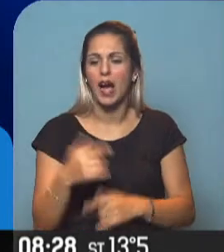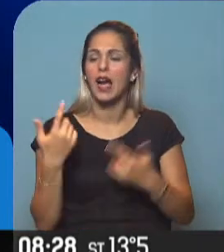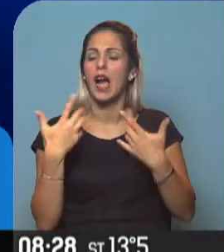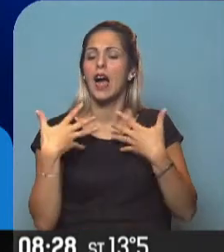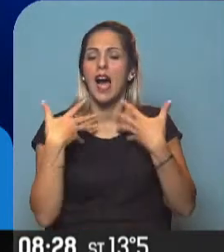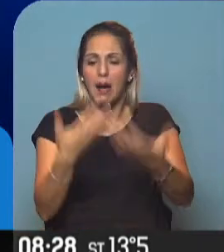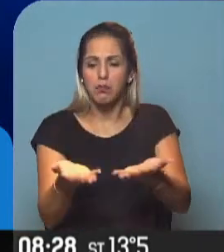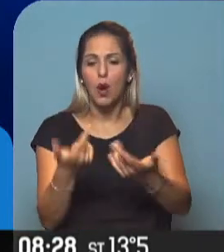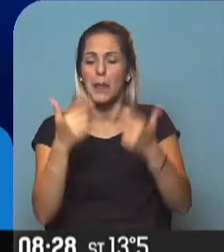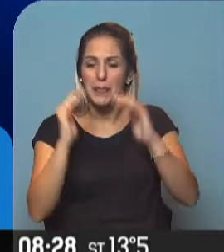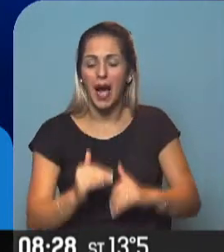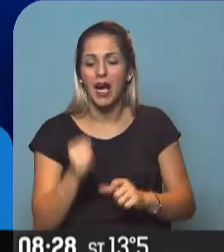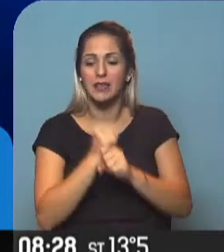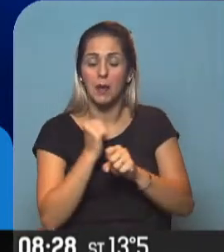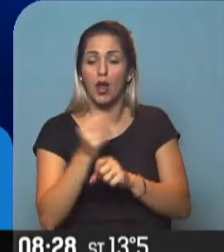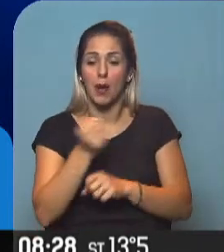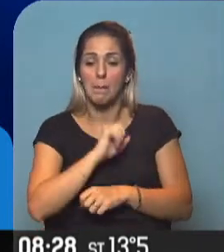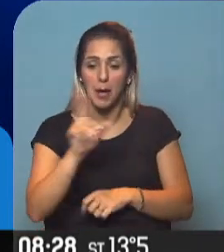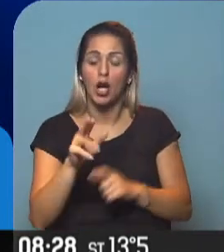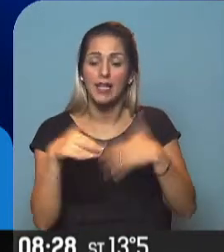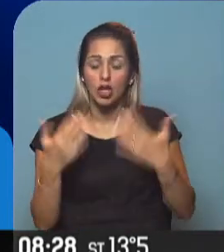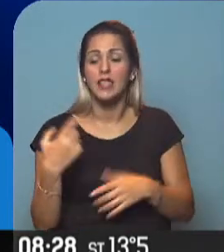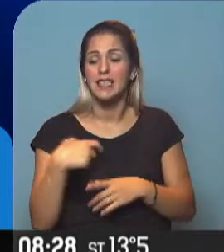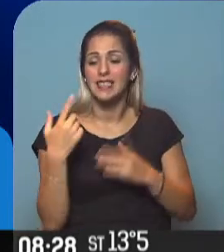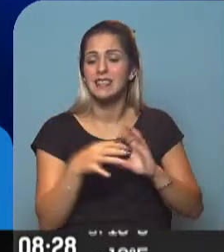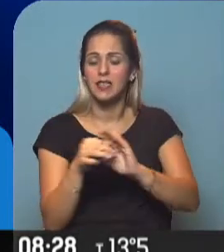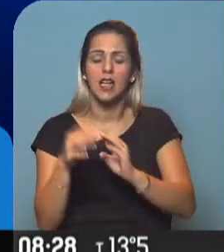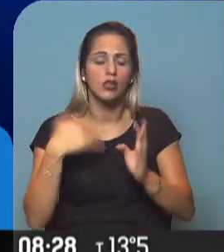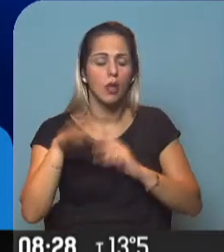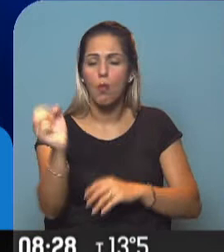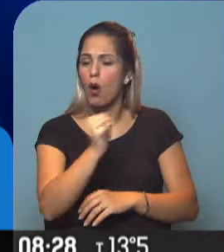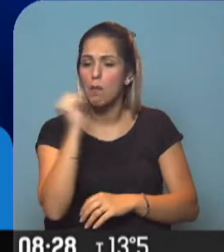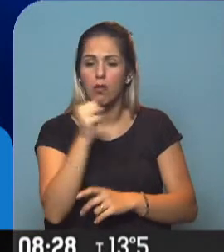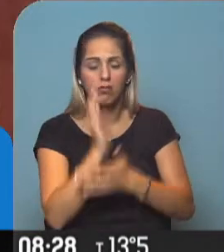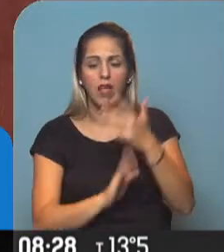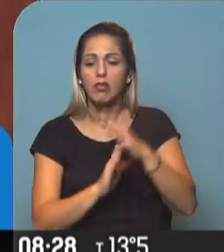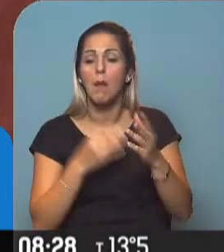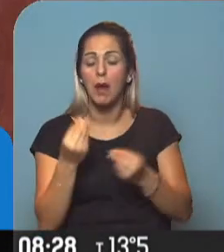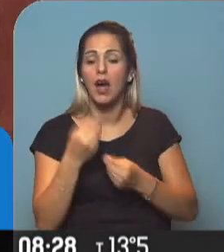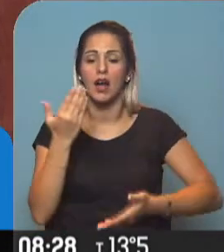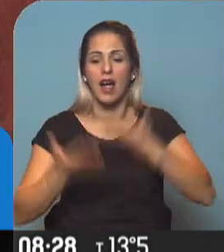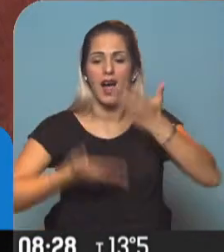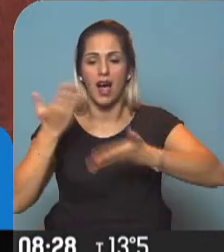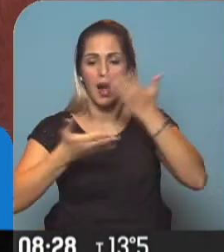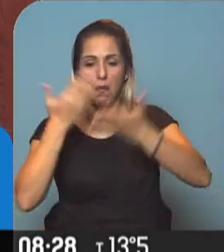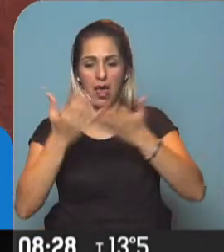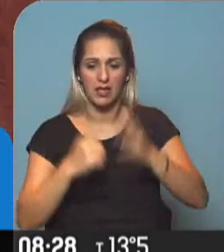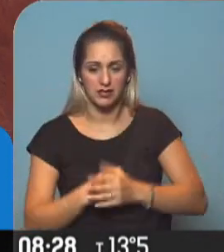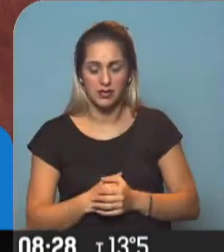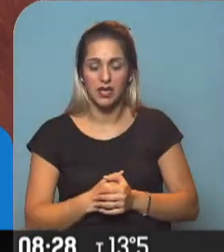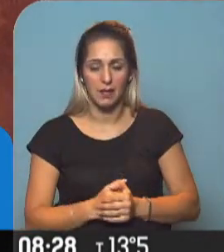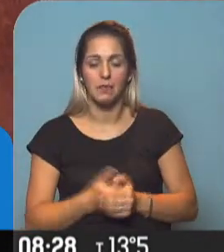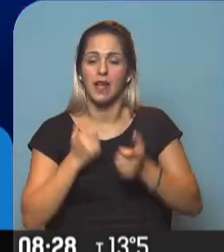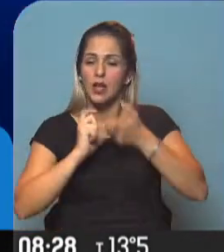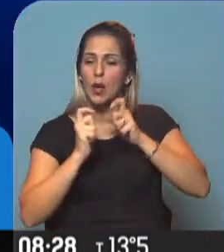trabajadores están peor así que los sindicatos son absolutamente fundamentales para que el capitalismo tenga un acierto esta regulación